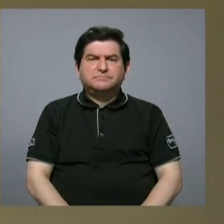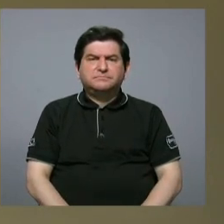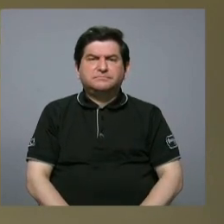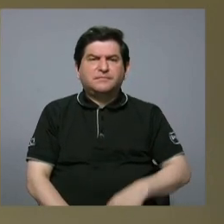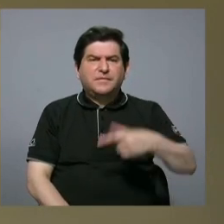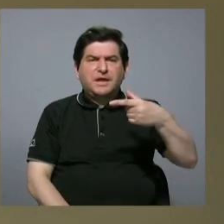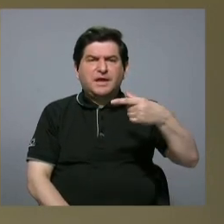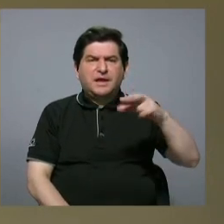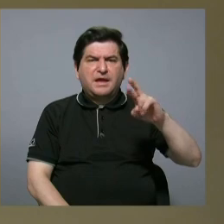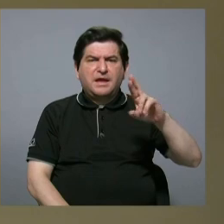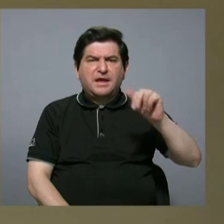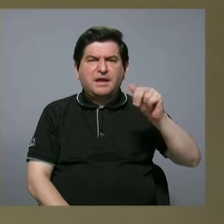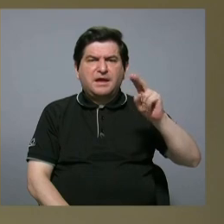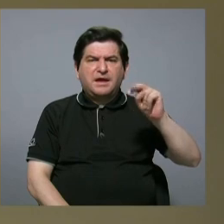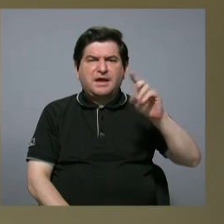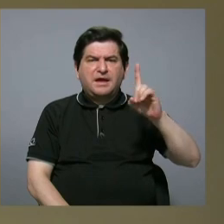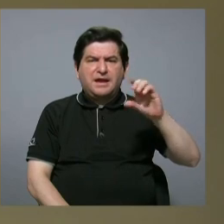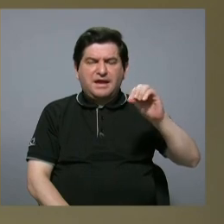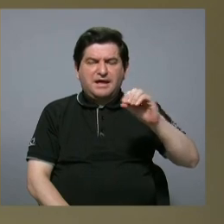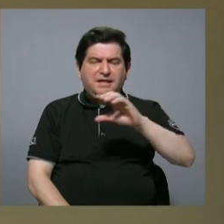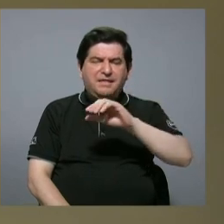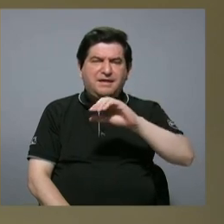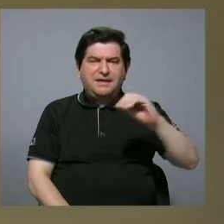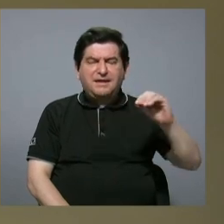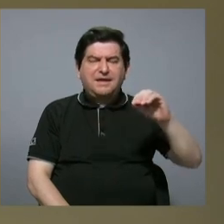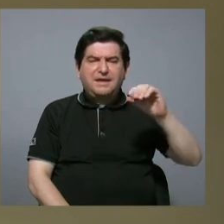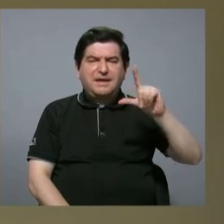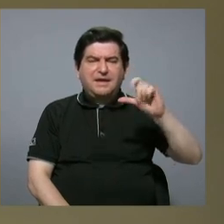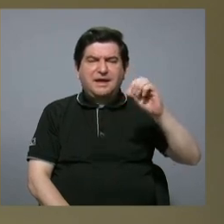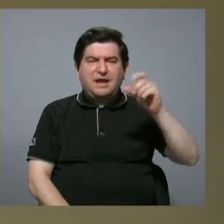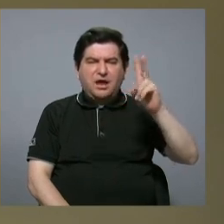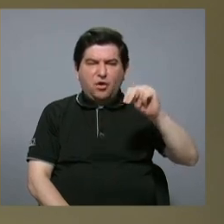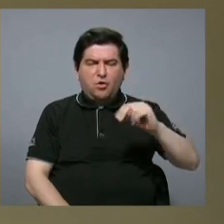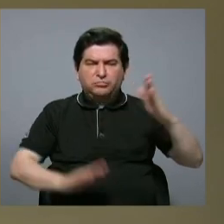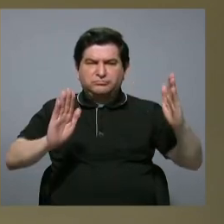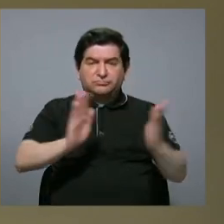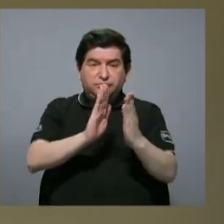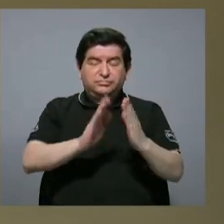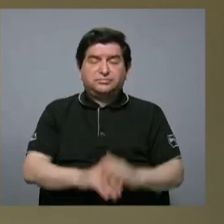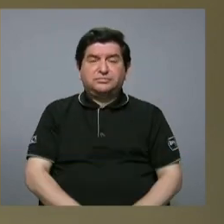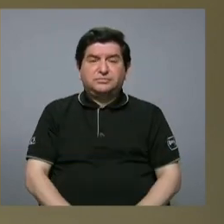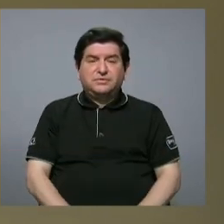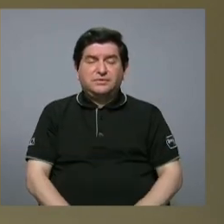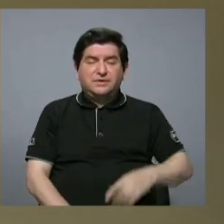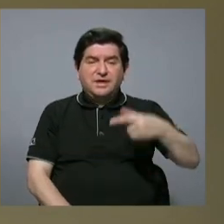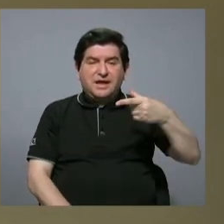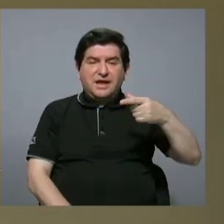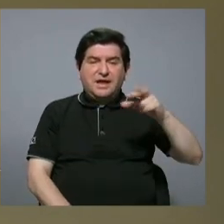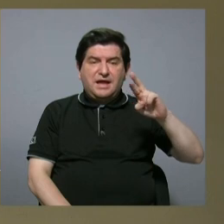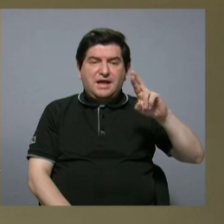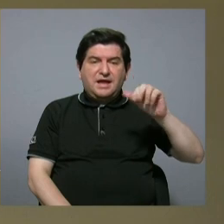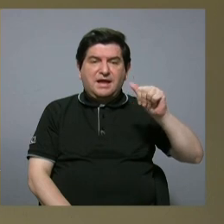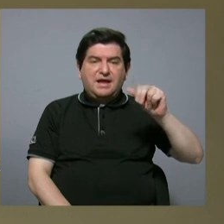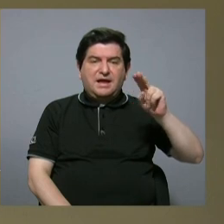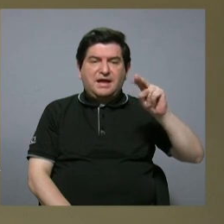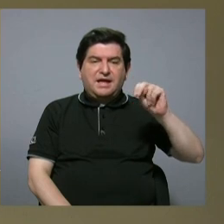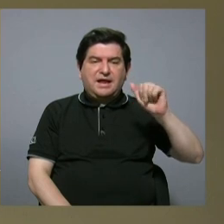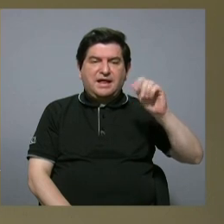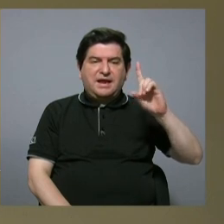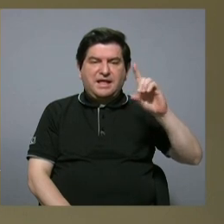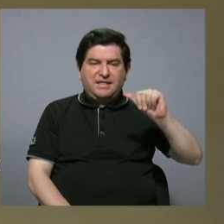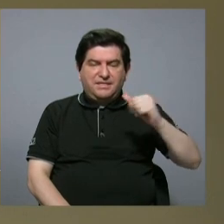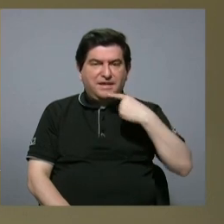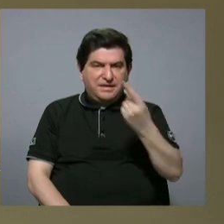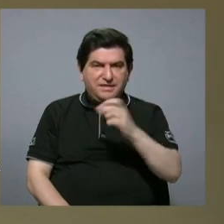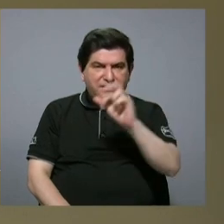Granada y León estaban enfrentados, que en algún momento incluso Granada le sugiere a Costa Rica que